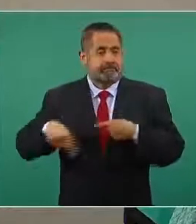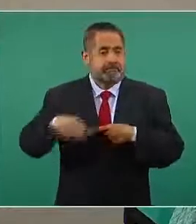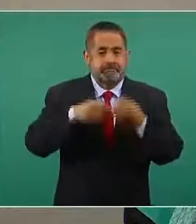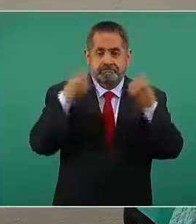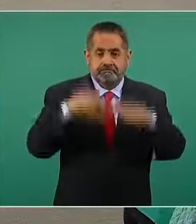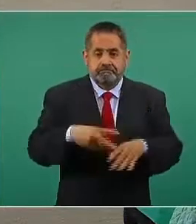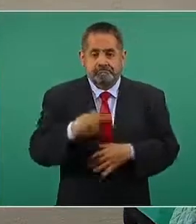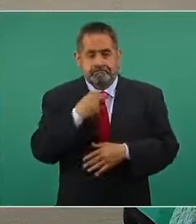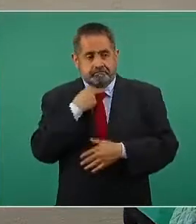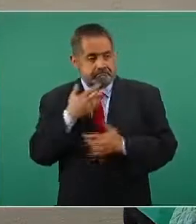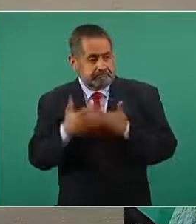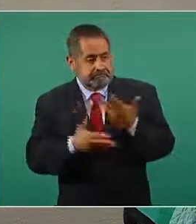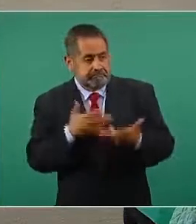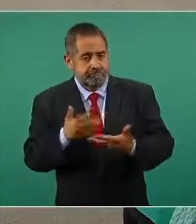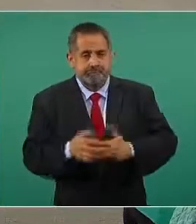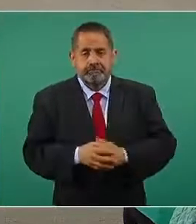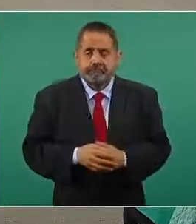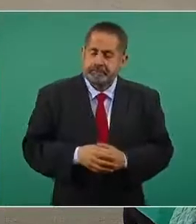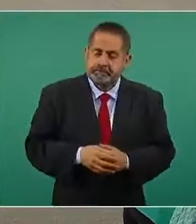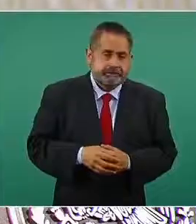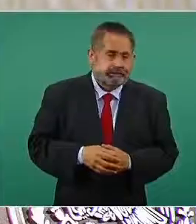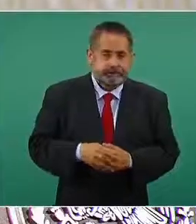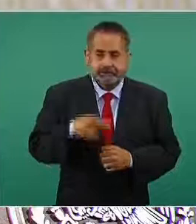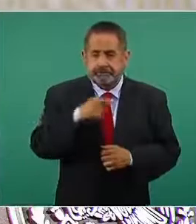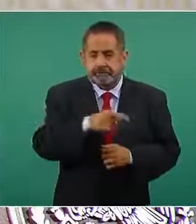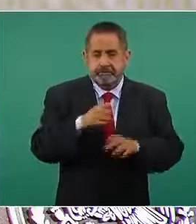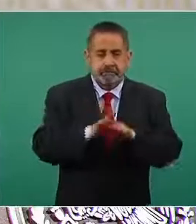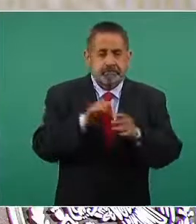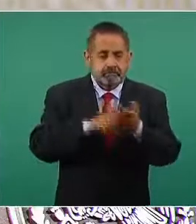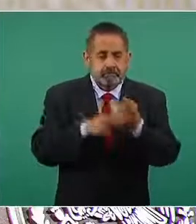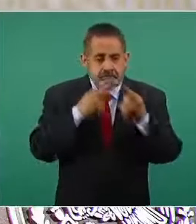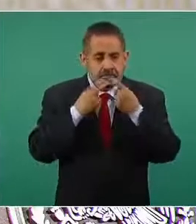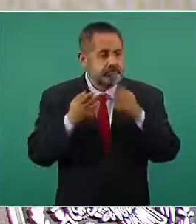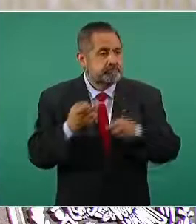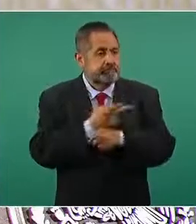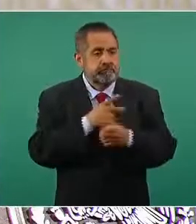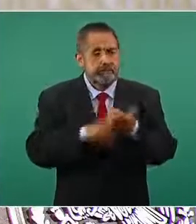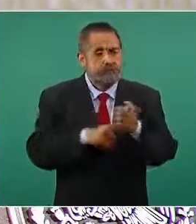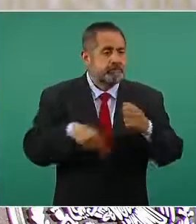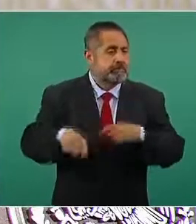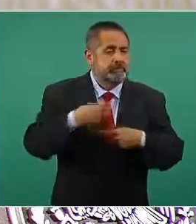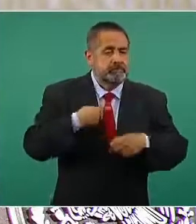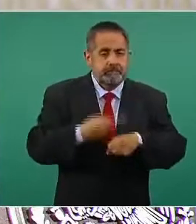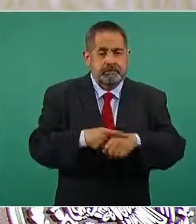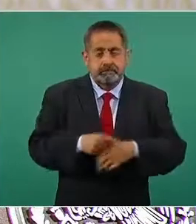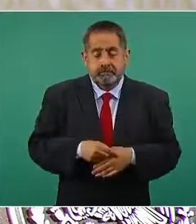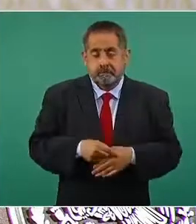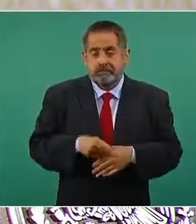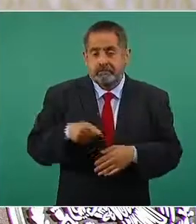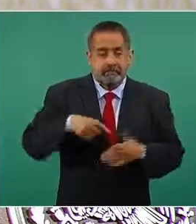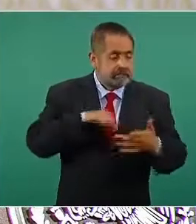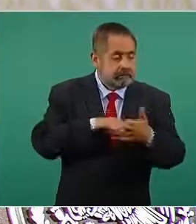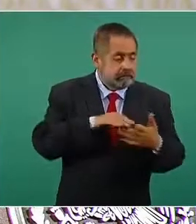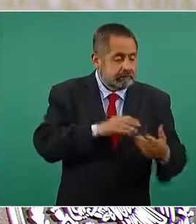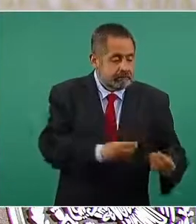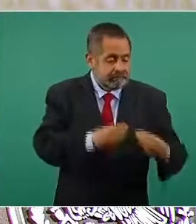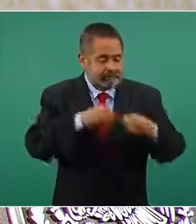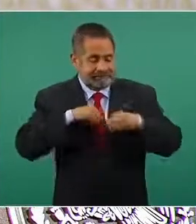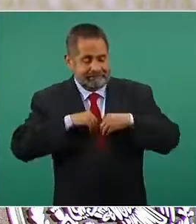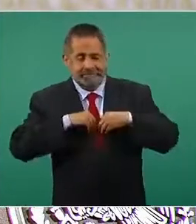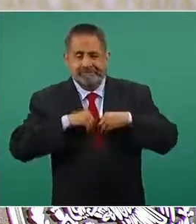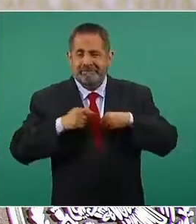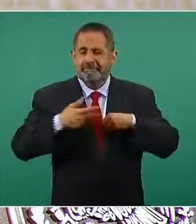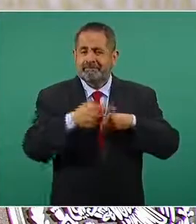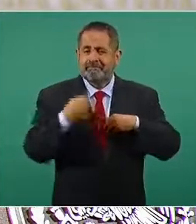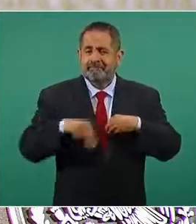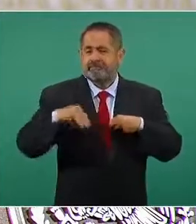habitantes. ¿Qué impacto hubo en el ambiente y en la salud? Exposición crónica a metales en los suelos